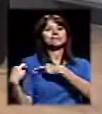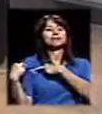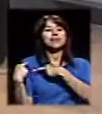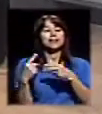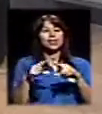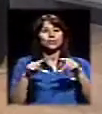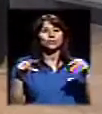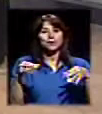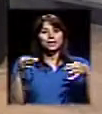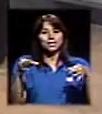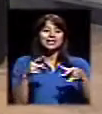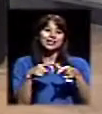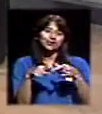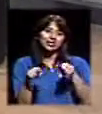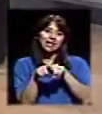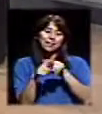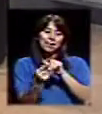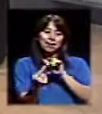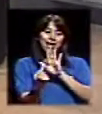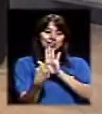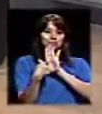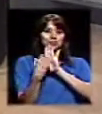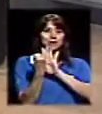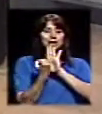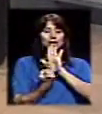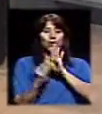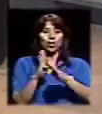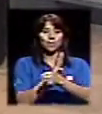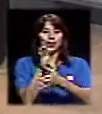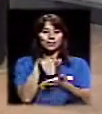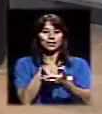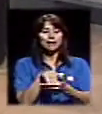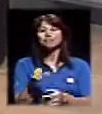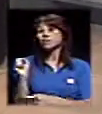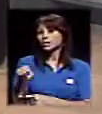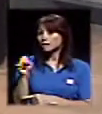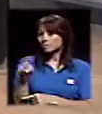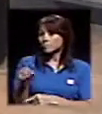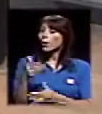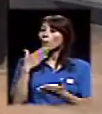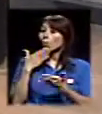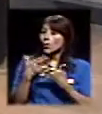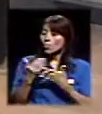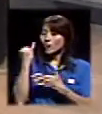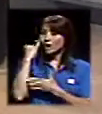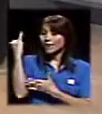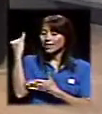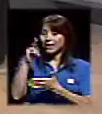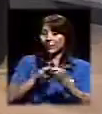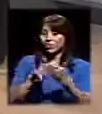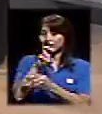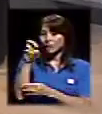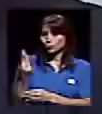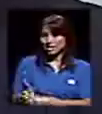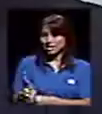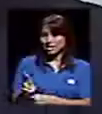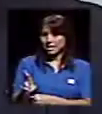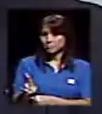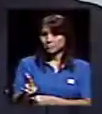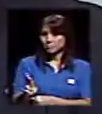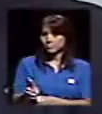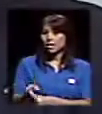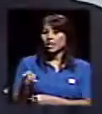entonces aparece también el logo. Sí, a mí me parece muy buena la idea de la Universidad de Costa Rica y de este